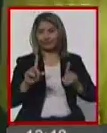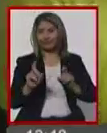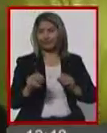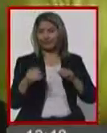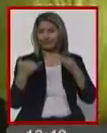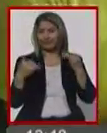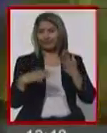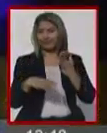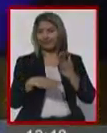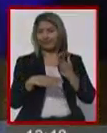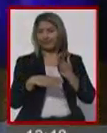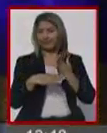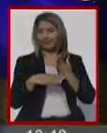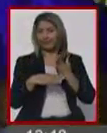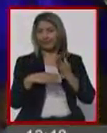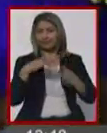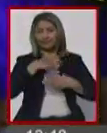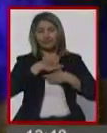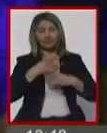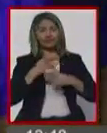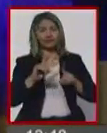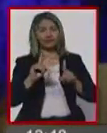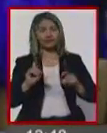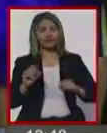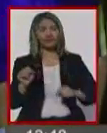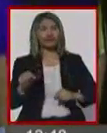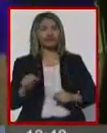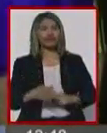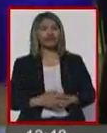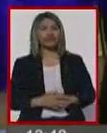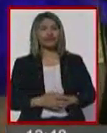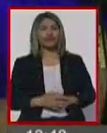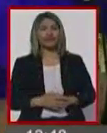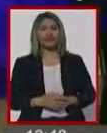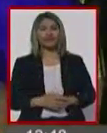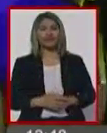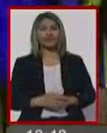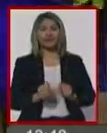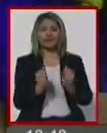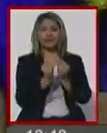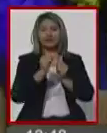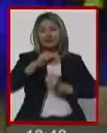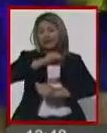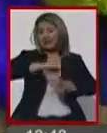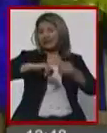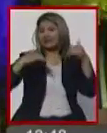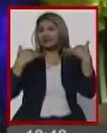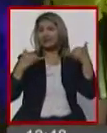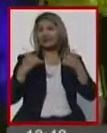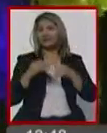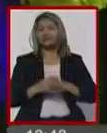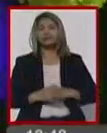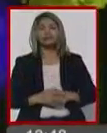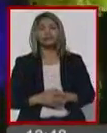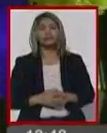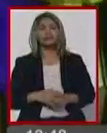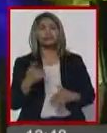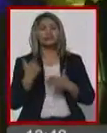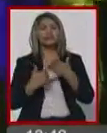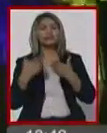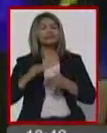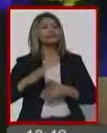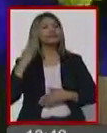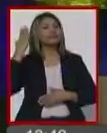Ser jugador. ¿Qué es lo que más te gusta hacer? Jugar con mis compañeras. ¿Qué quieres ser